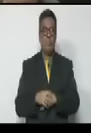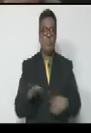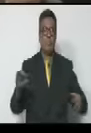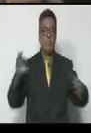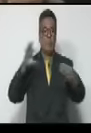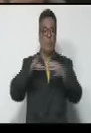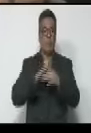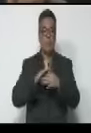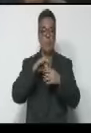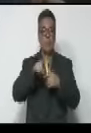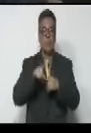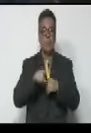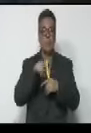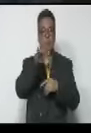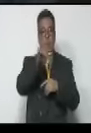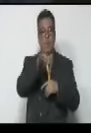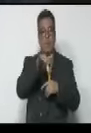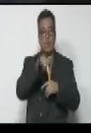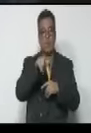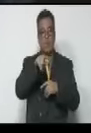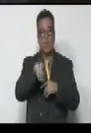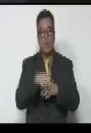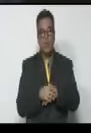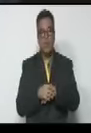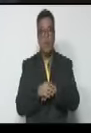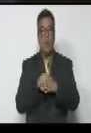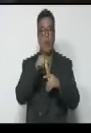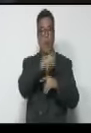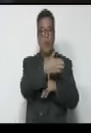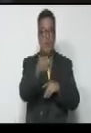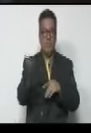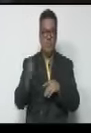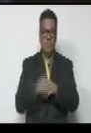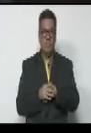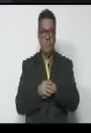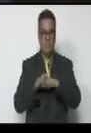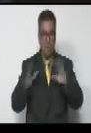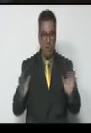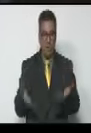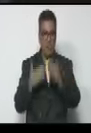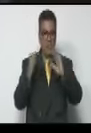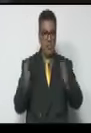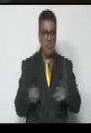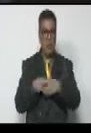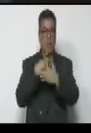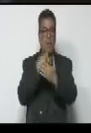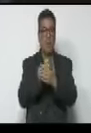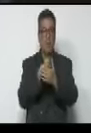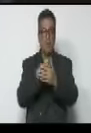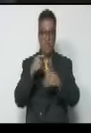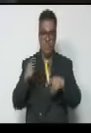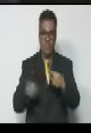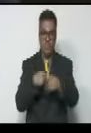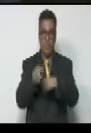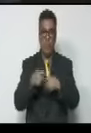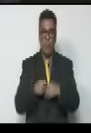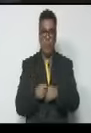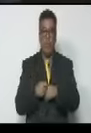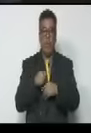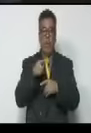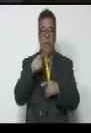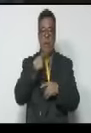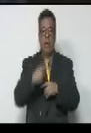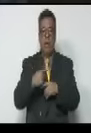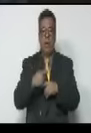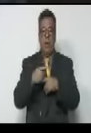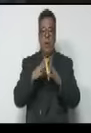asocian a los mismos migrantes a quienes ellos motivaron, financiaron, auspiciaron para